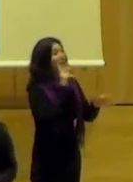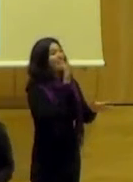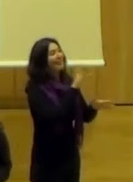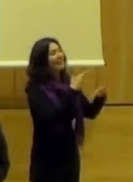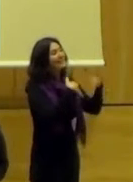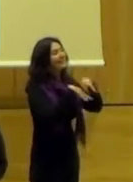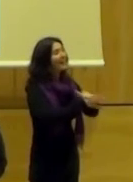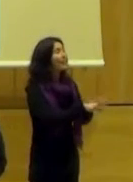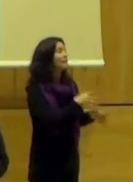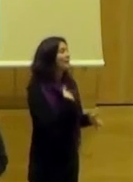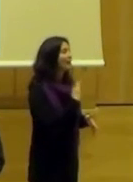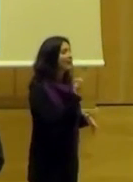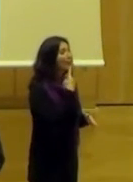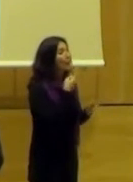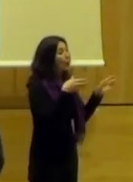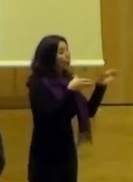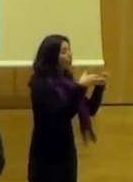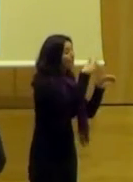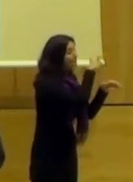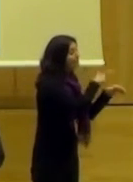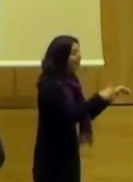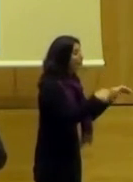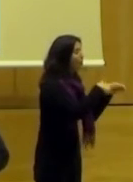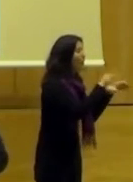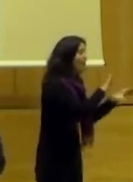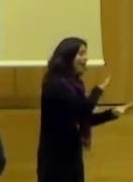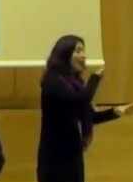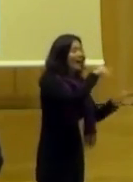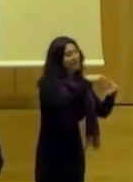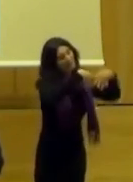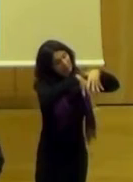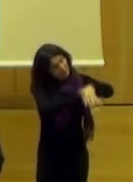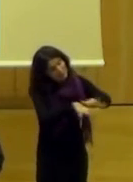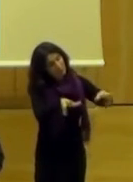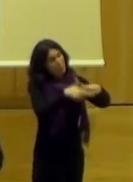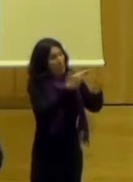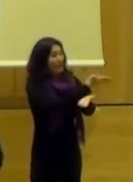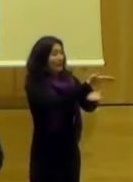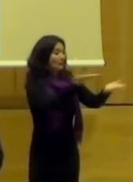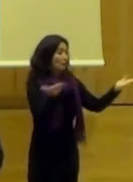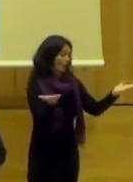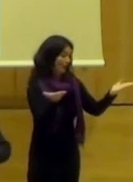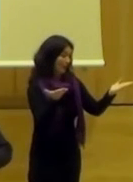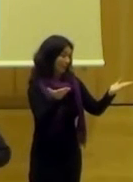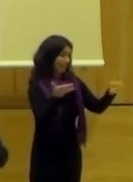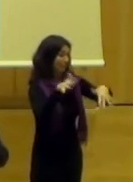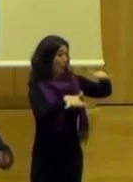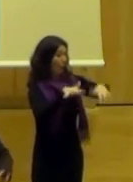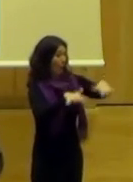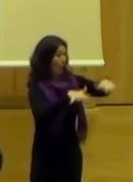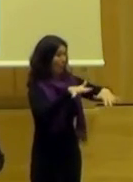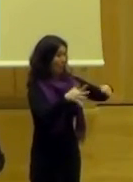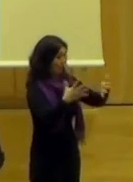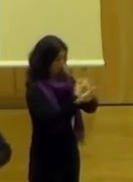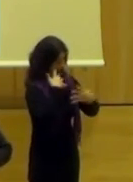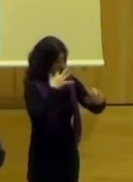ser algo que, bueno, un grupo de personas tiene que integrarse a una sociedad que supuestamente es homogénea cuando todos